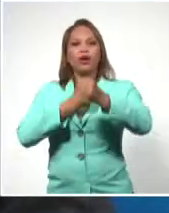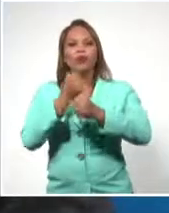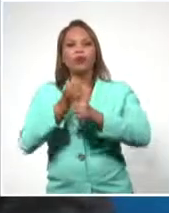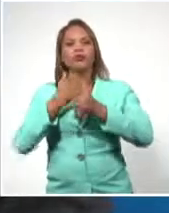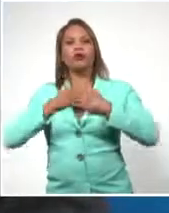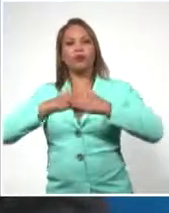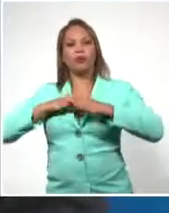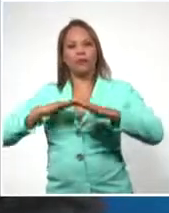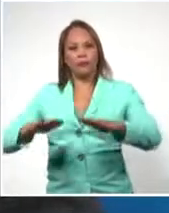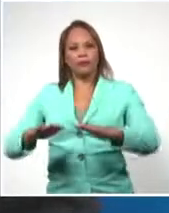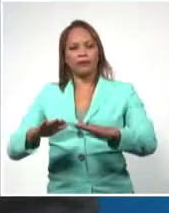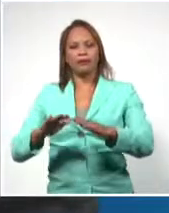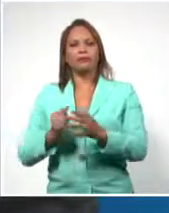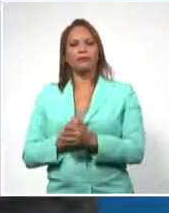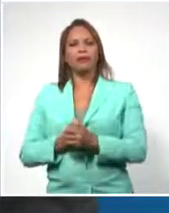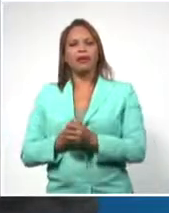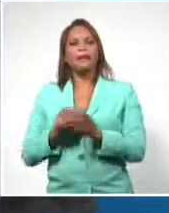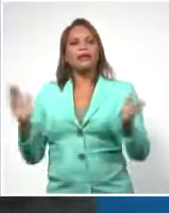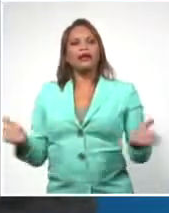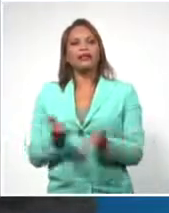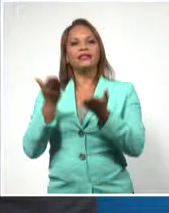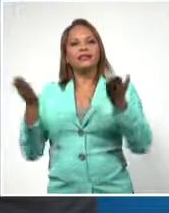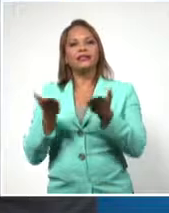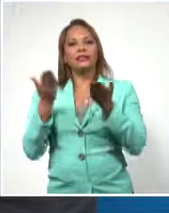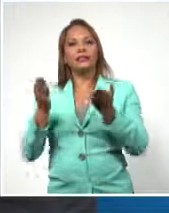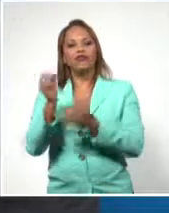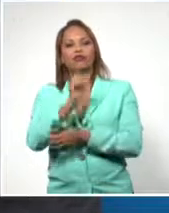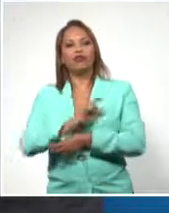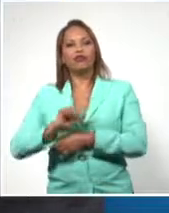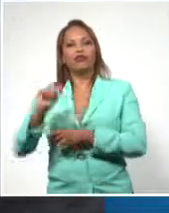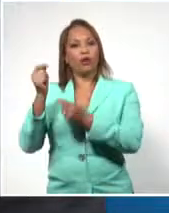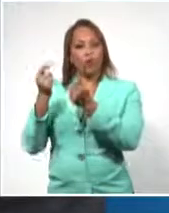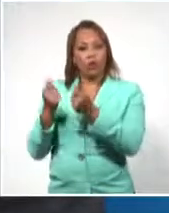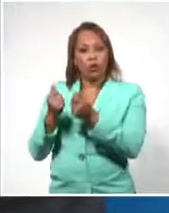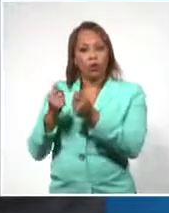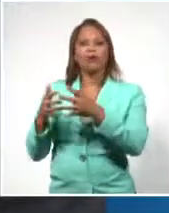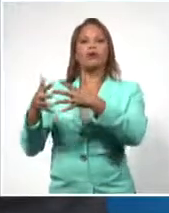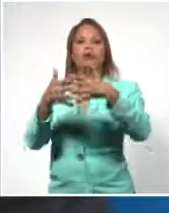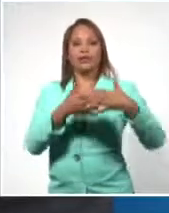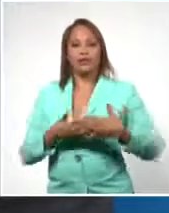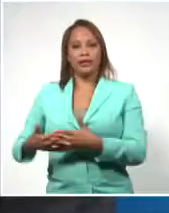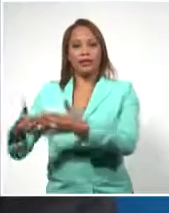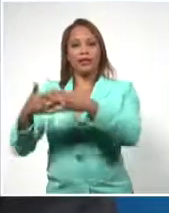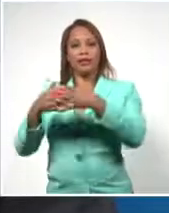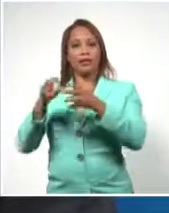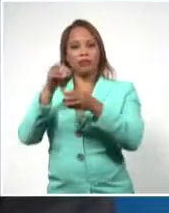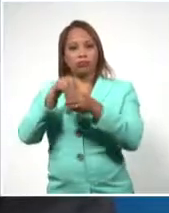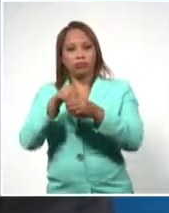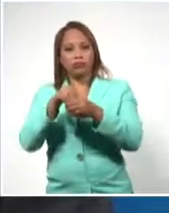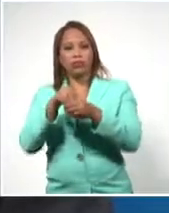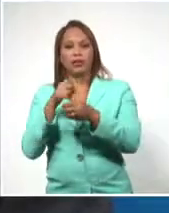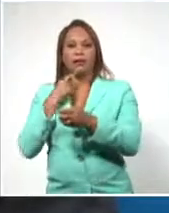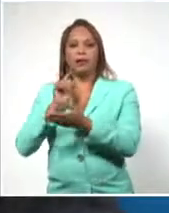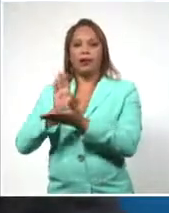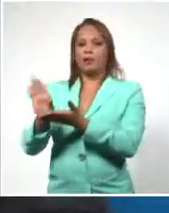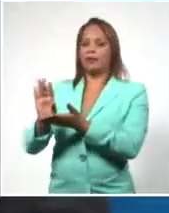pacíficos para el desarrollo socioeconómico de los estados sin